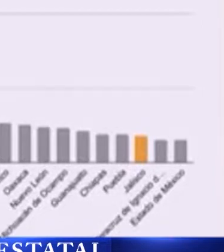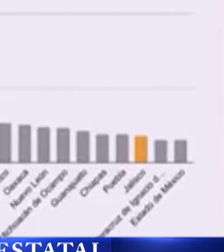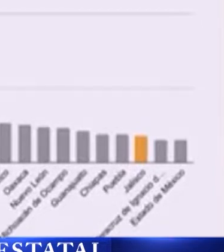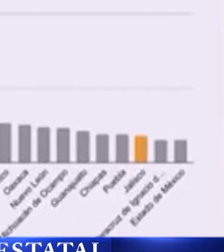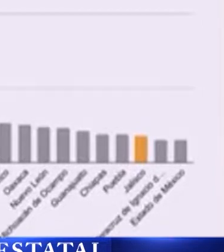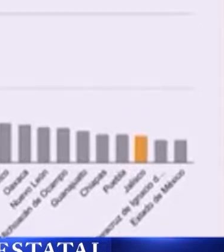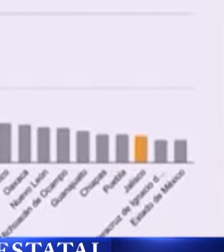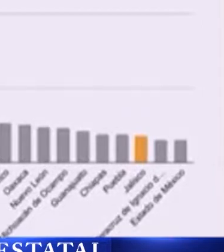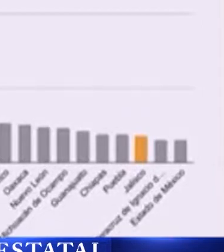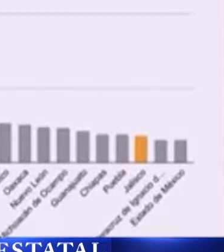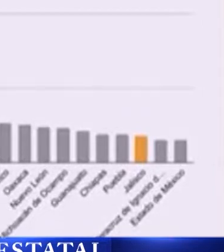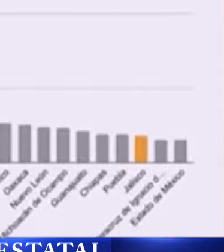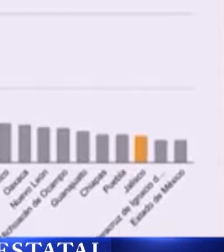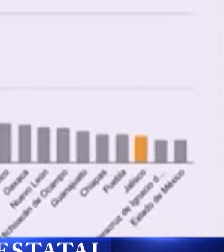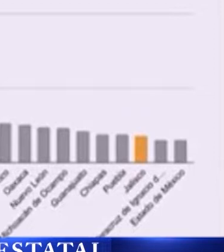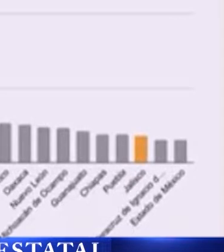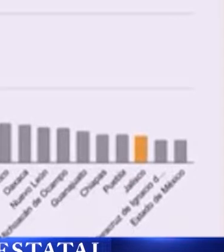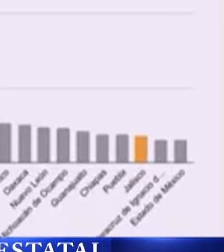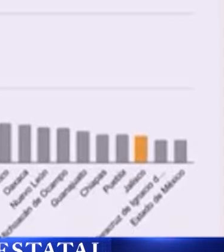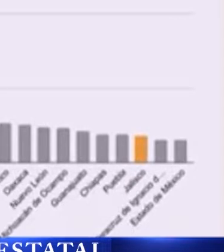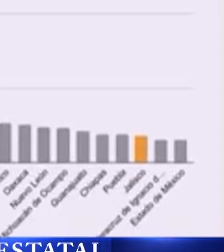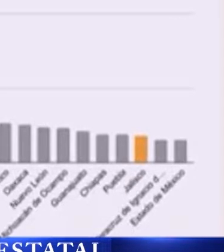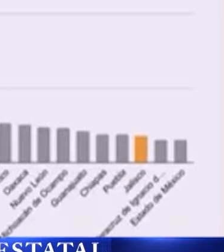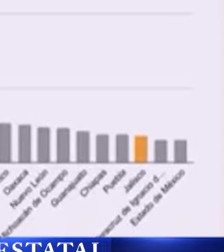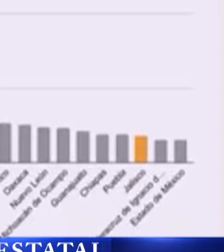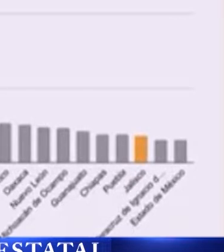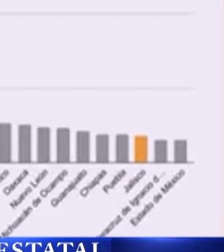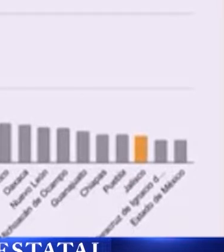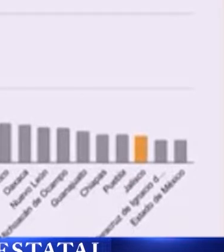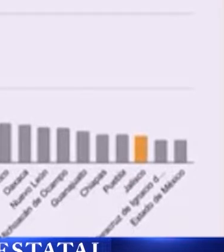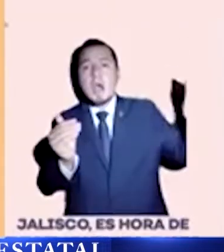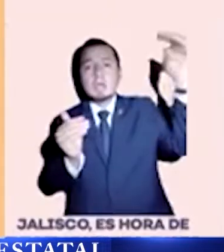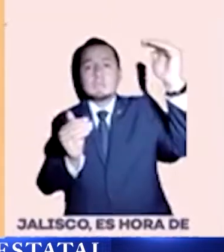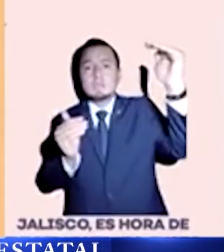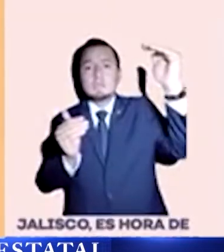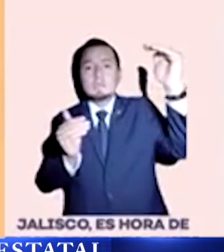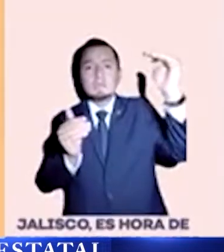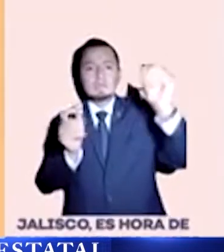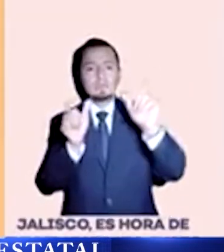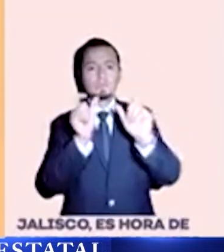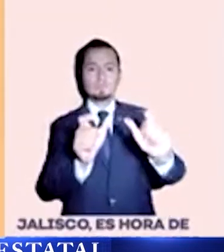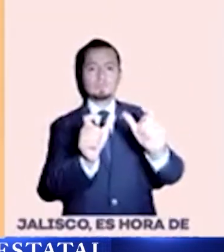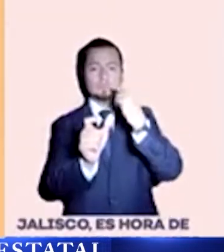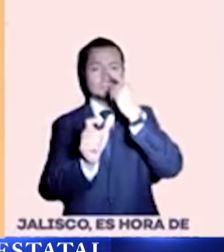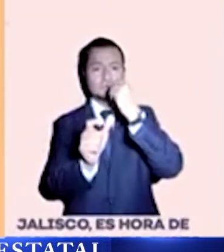que reciben 7 veces más que Jalisco para seguridad.